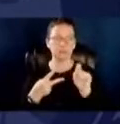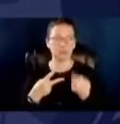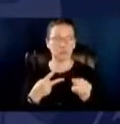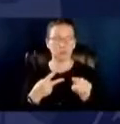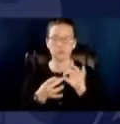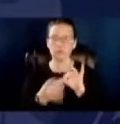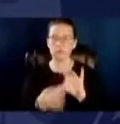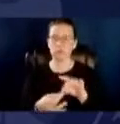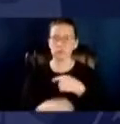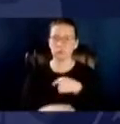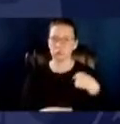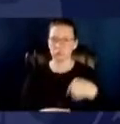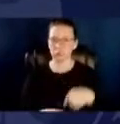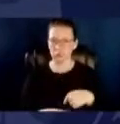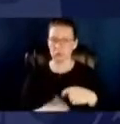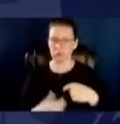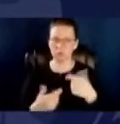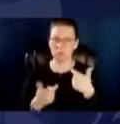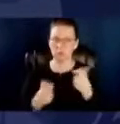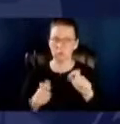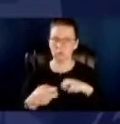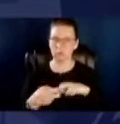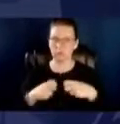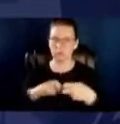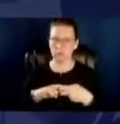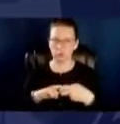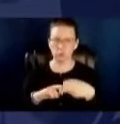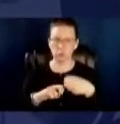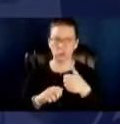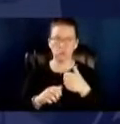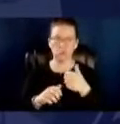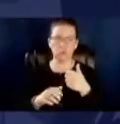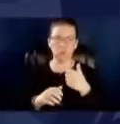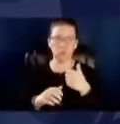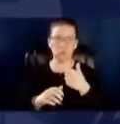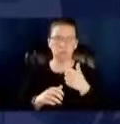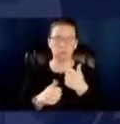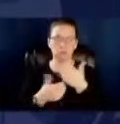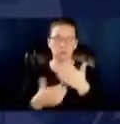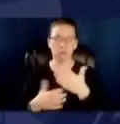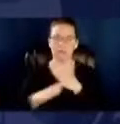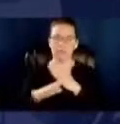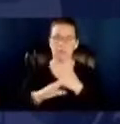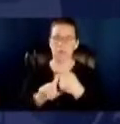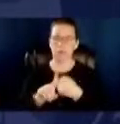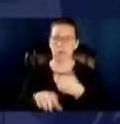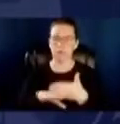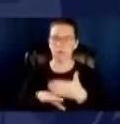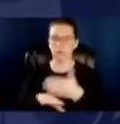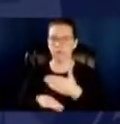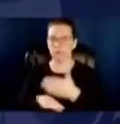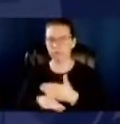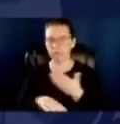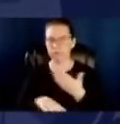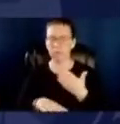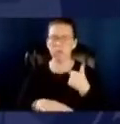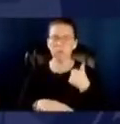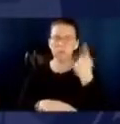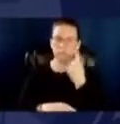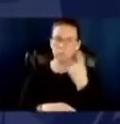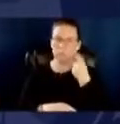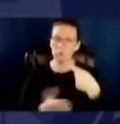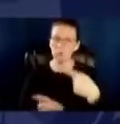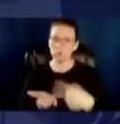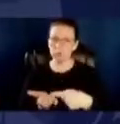este movimiento justifica que la salida de algunos proveedores de depender tanto de China está vinculada a